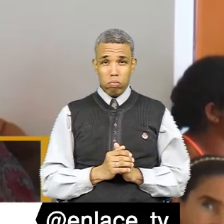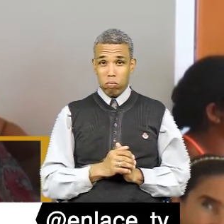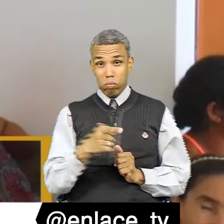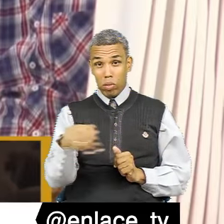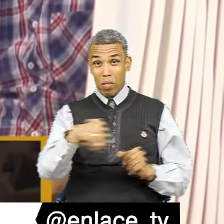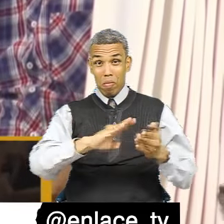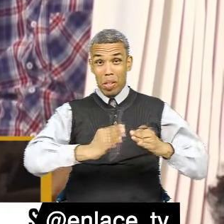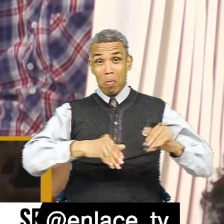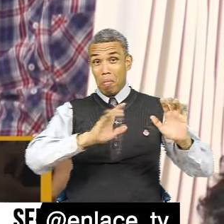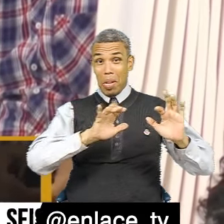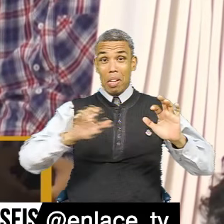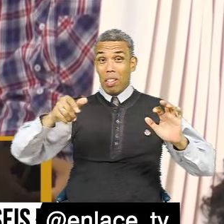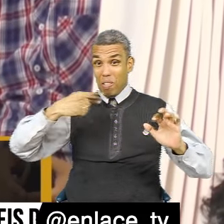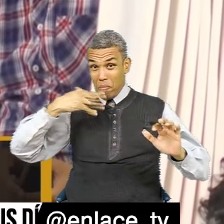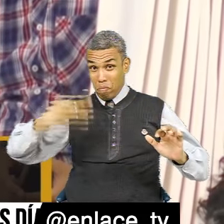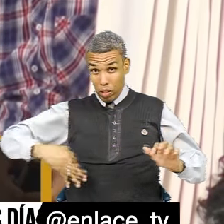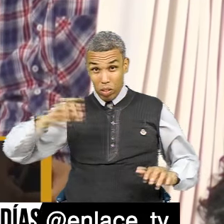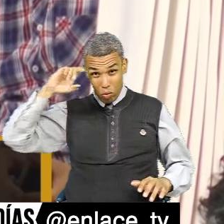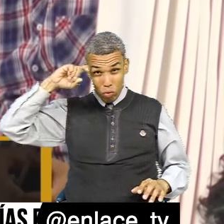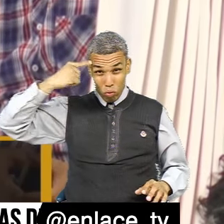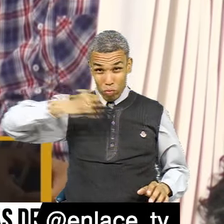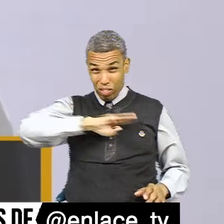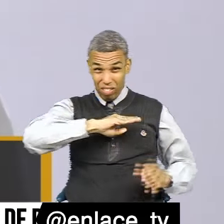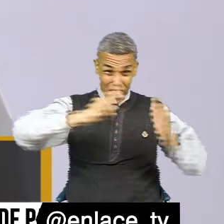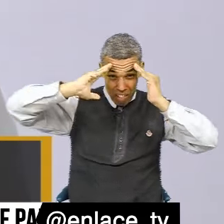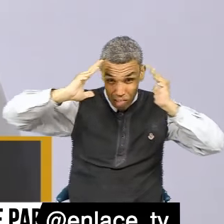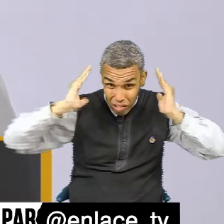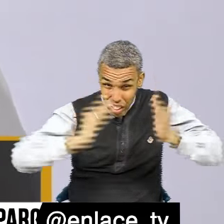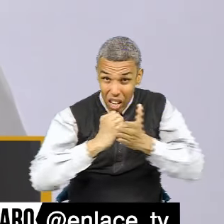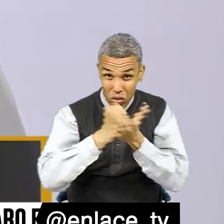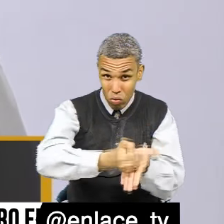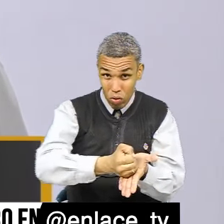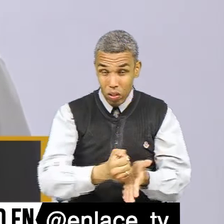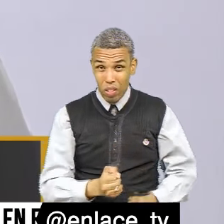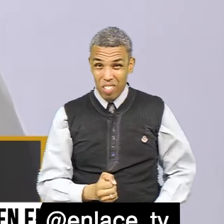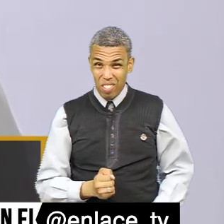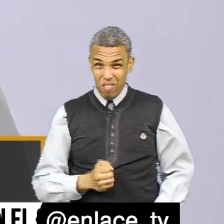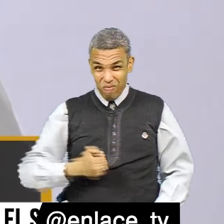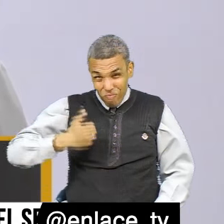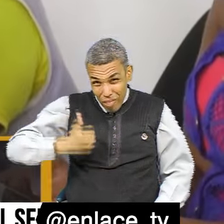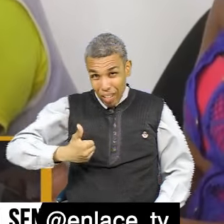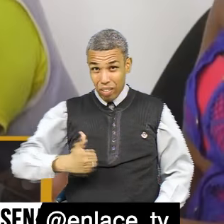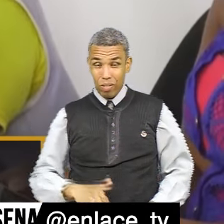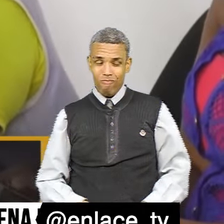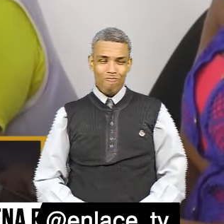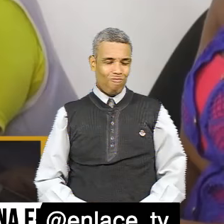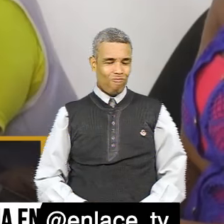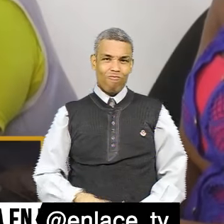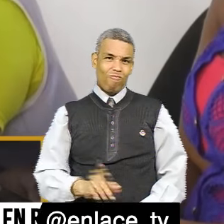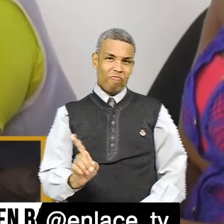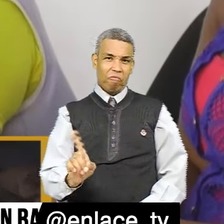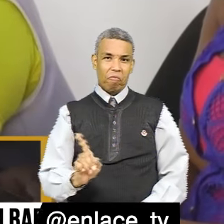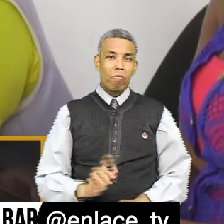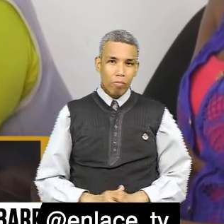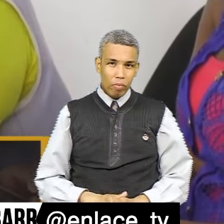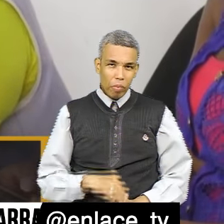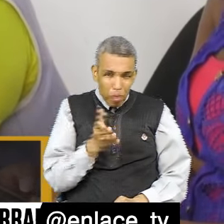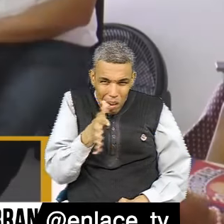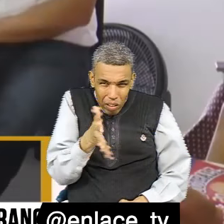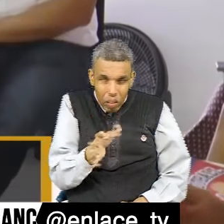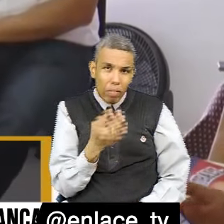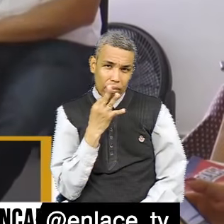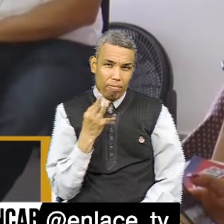mal atendidas. Entonces, sí hay una ruta, sí hay algo que los están atendiendo, pero como dice el dicho, a medias. Entonces,